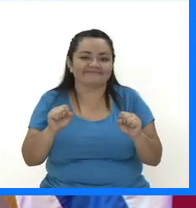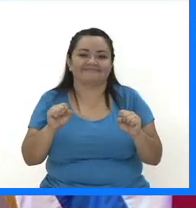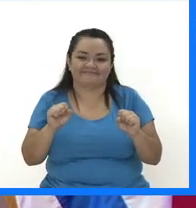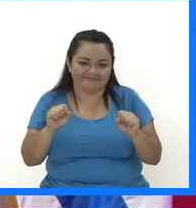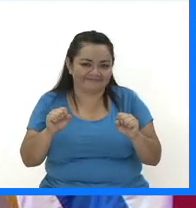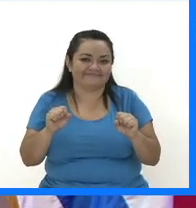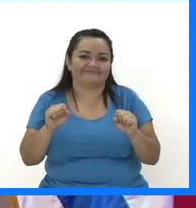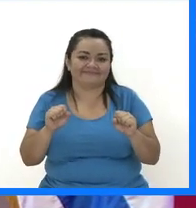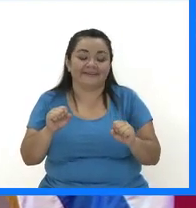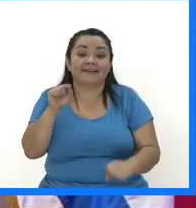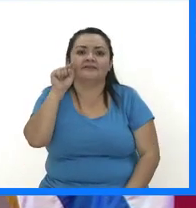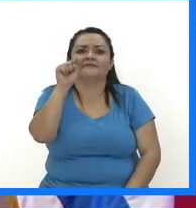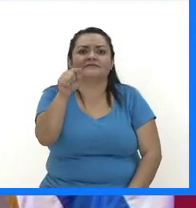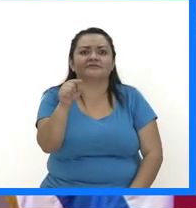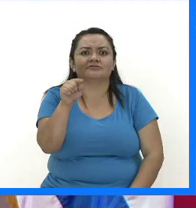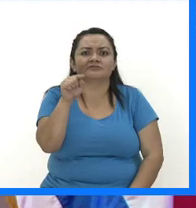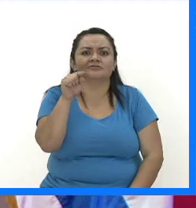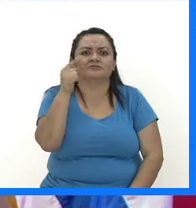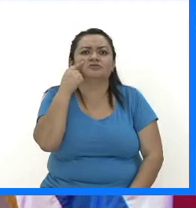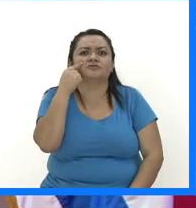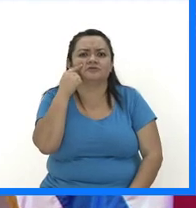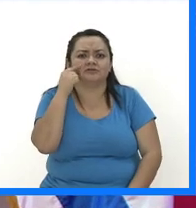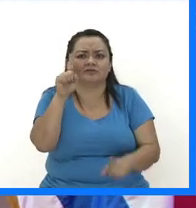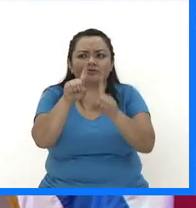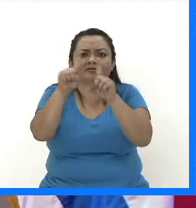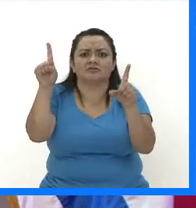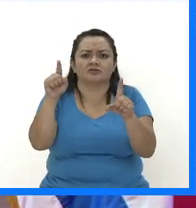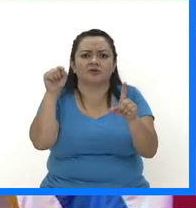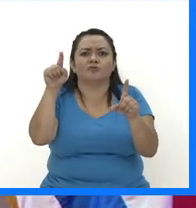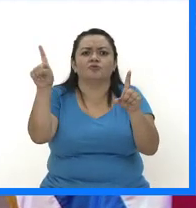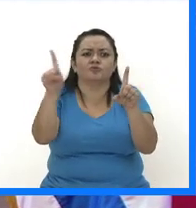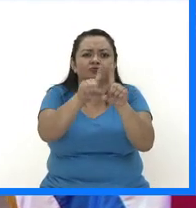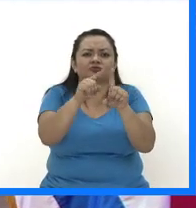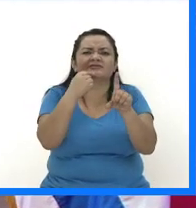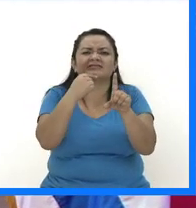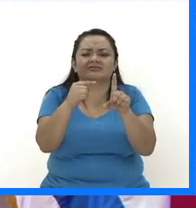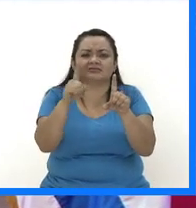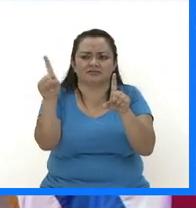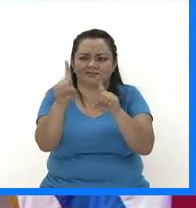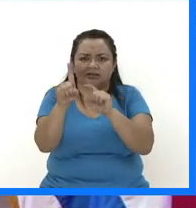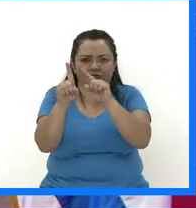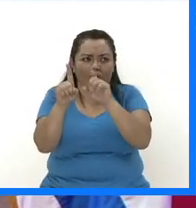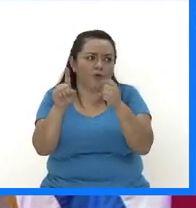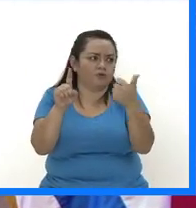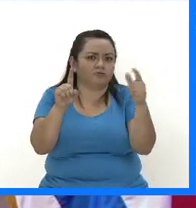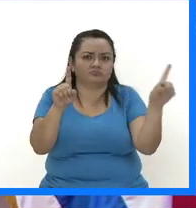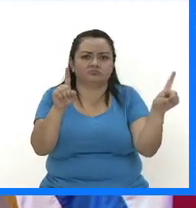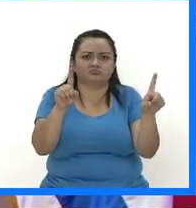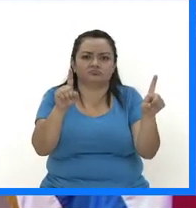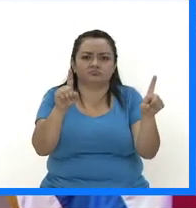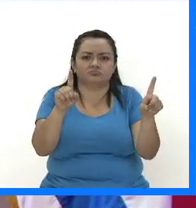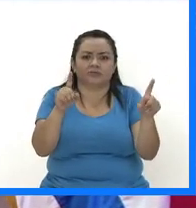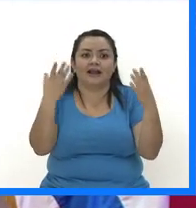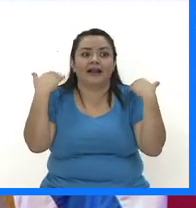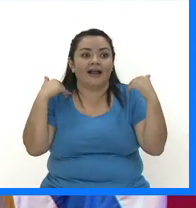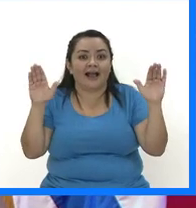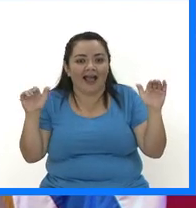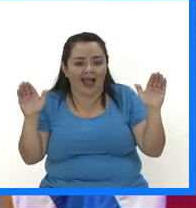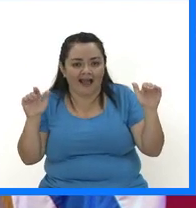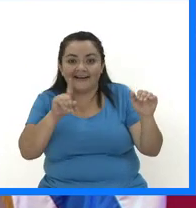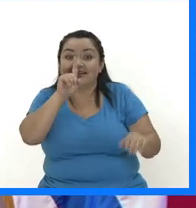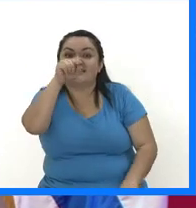el problema donde estás parado con quién estás caminando las águilas vuelan con las águilas no vuelan con las